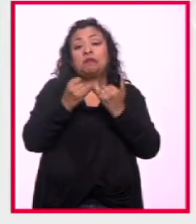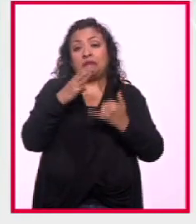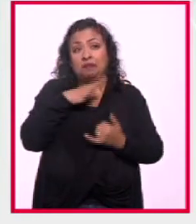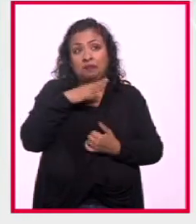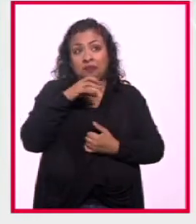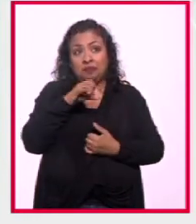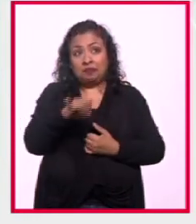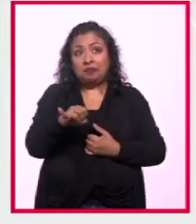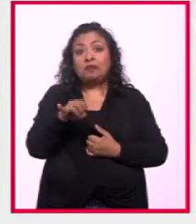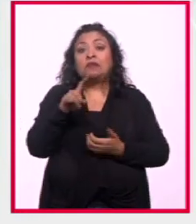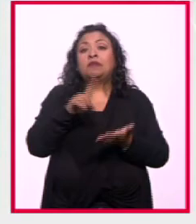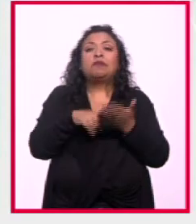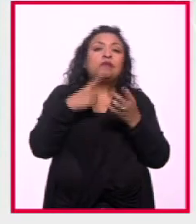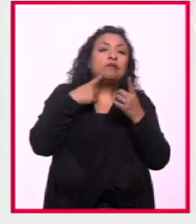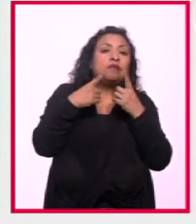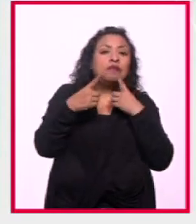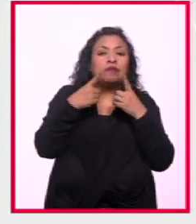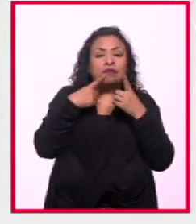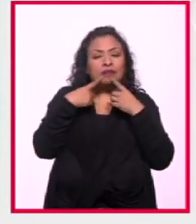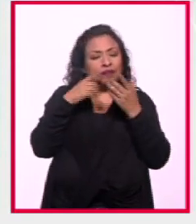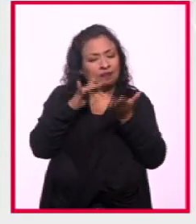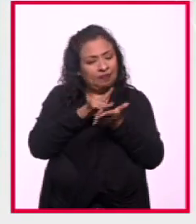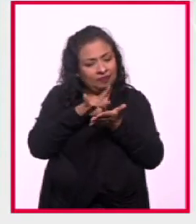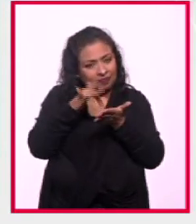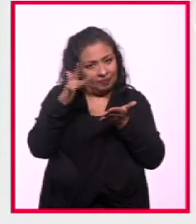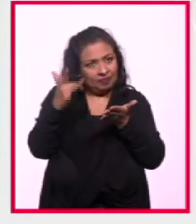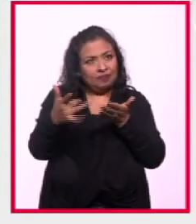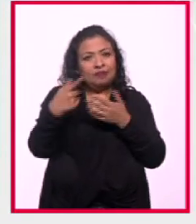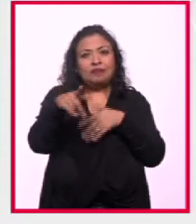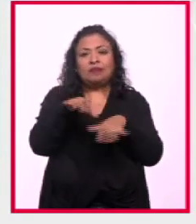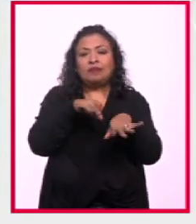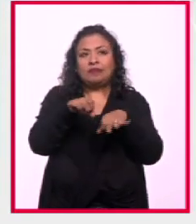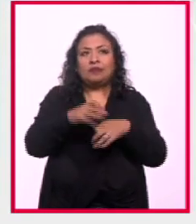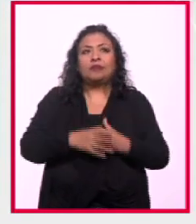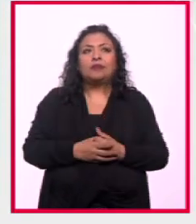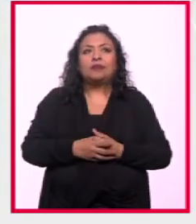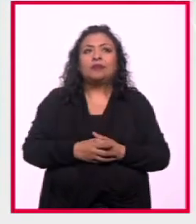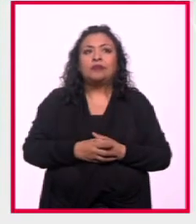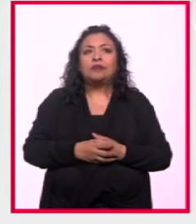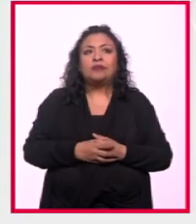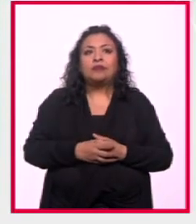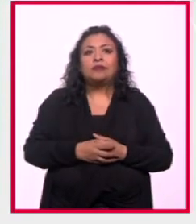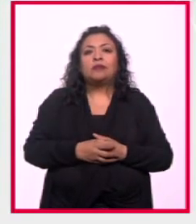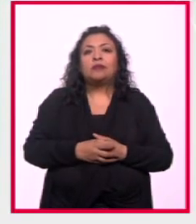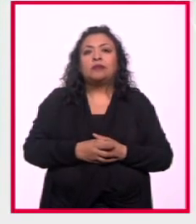a través de tus conversaciones gracias a tu trabajo como